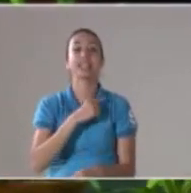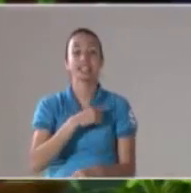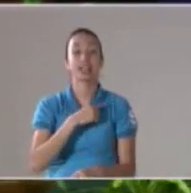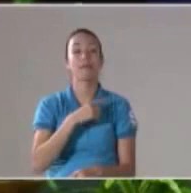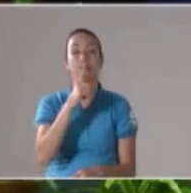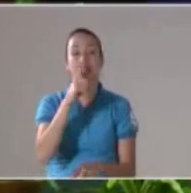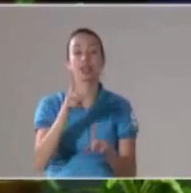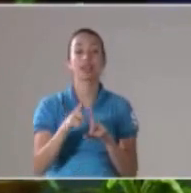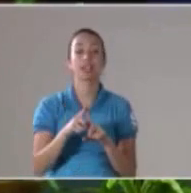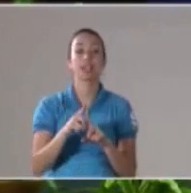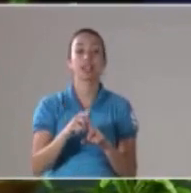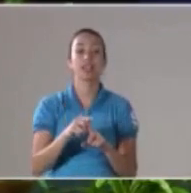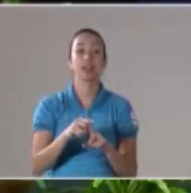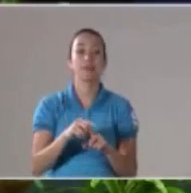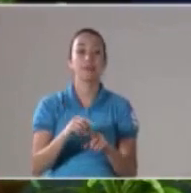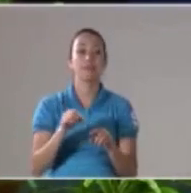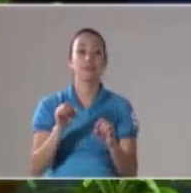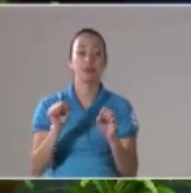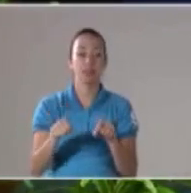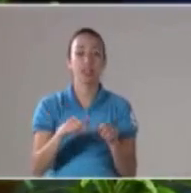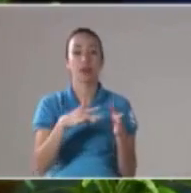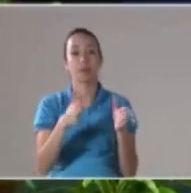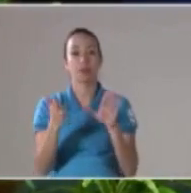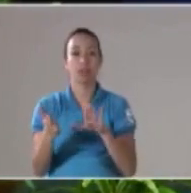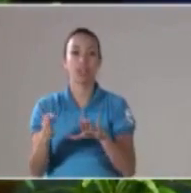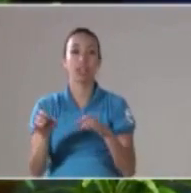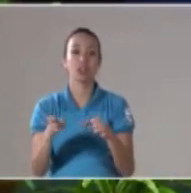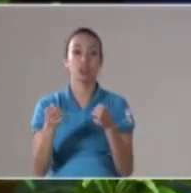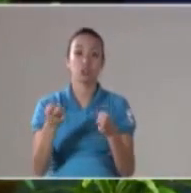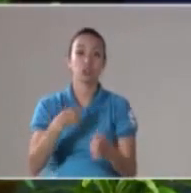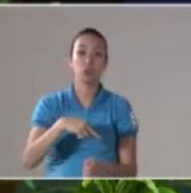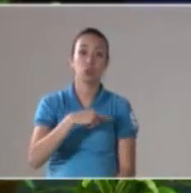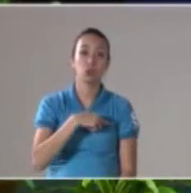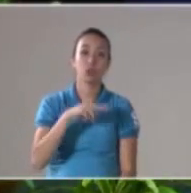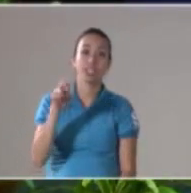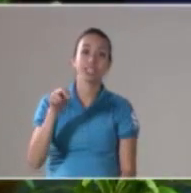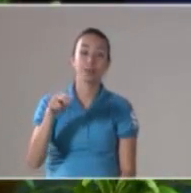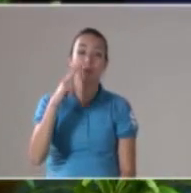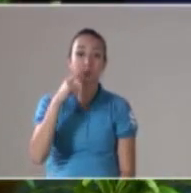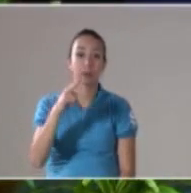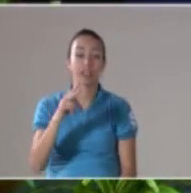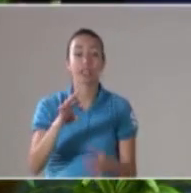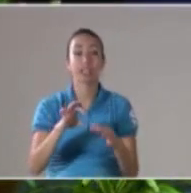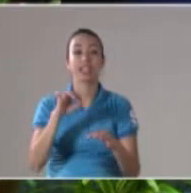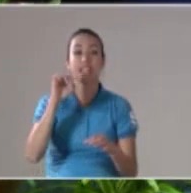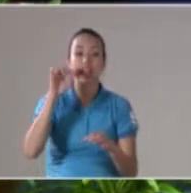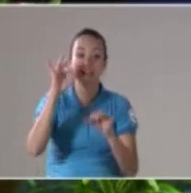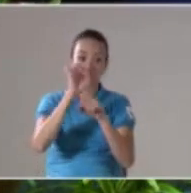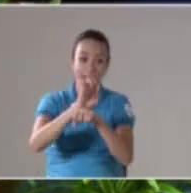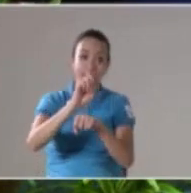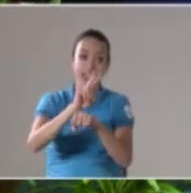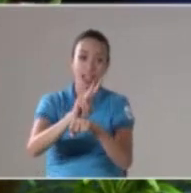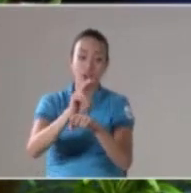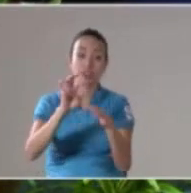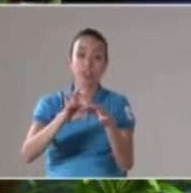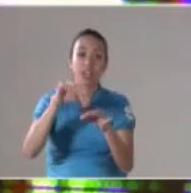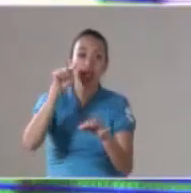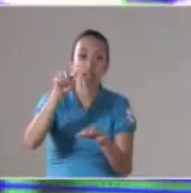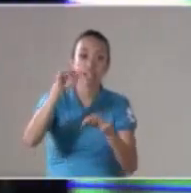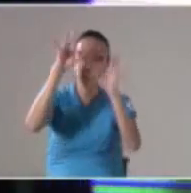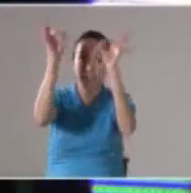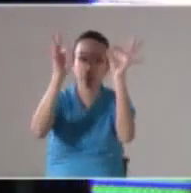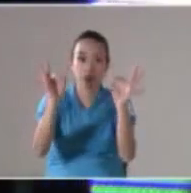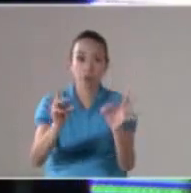Hermanos amados, necesitamos ver el evangelio de esa manera. No como que sea